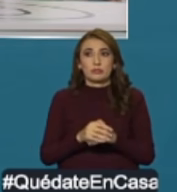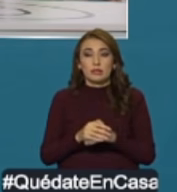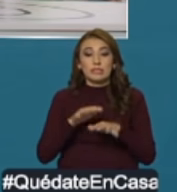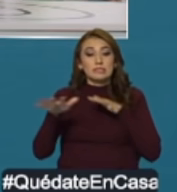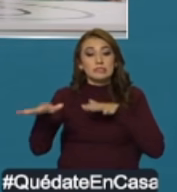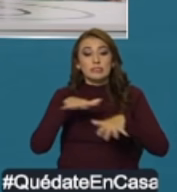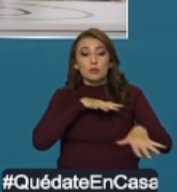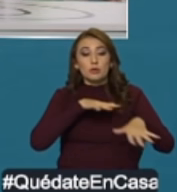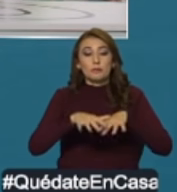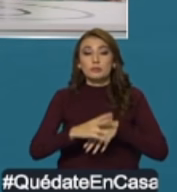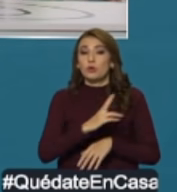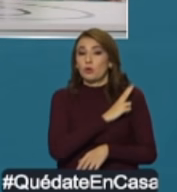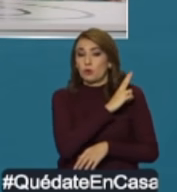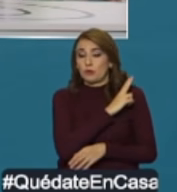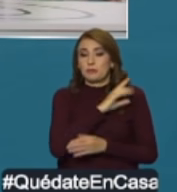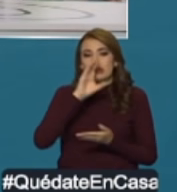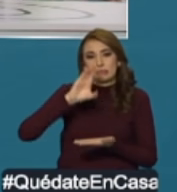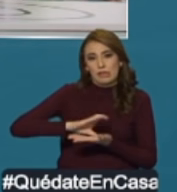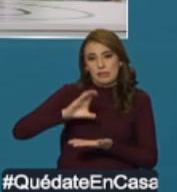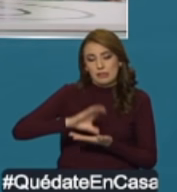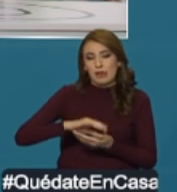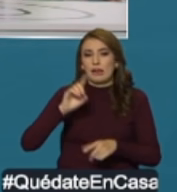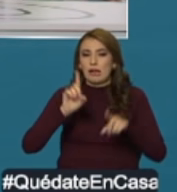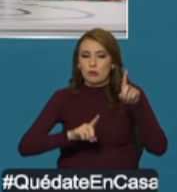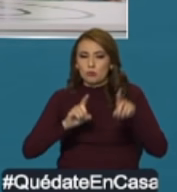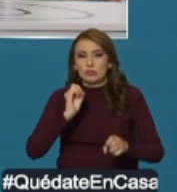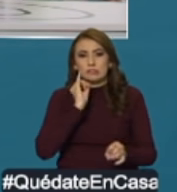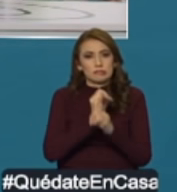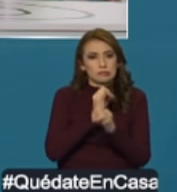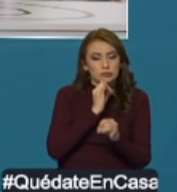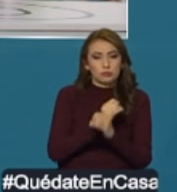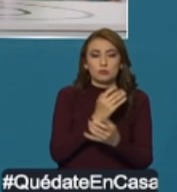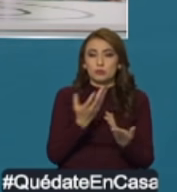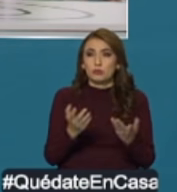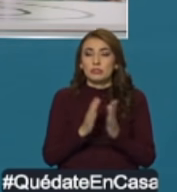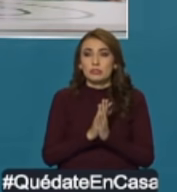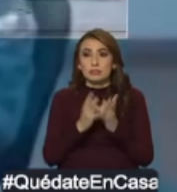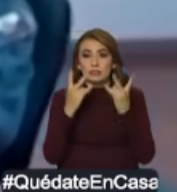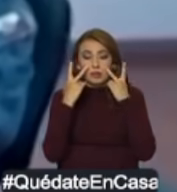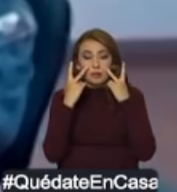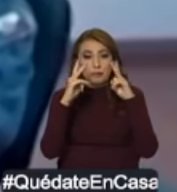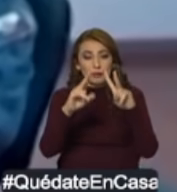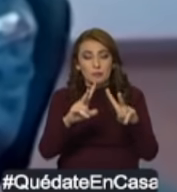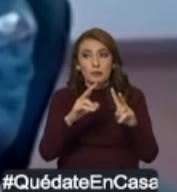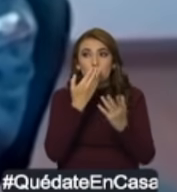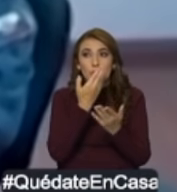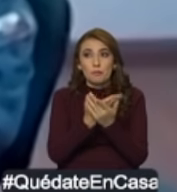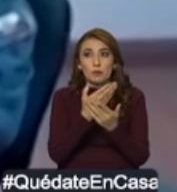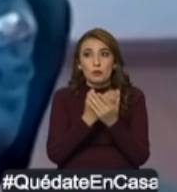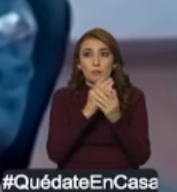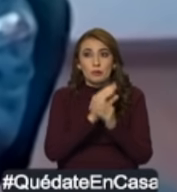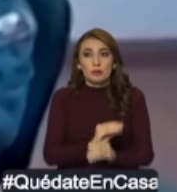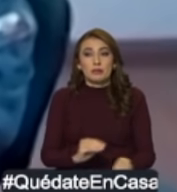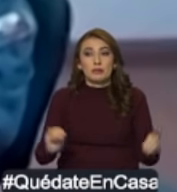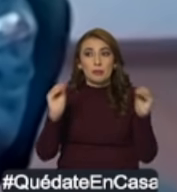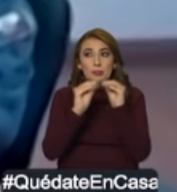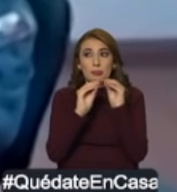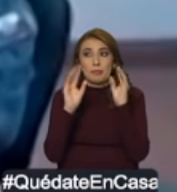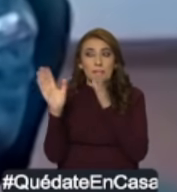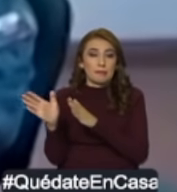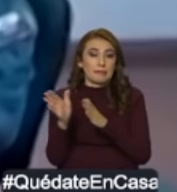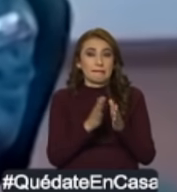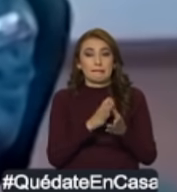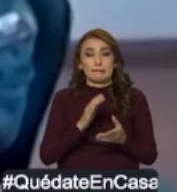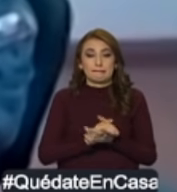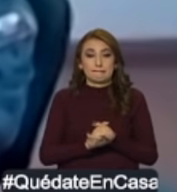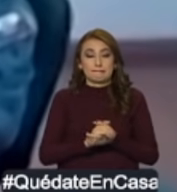con la Universidad Central, la Universidad de Cuenca y con varias instituciones, propone una mirada externa a criterios técnicos científicos